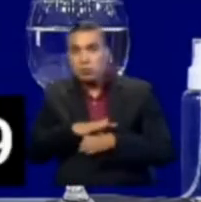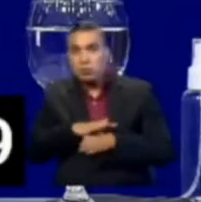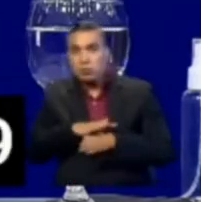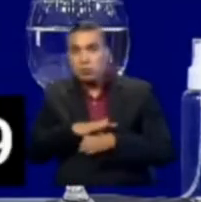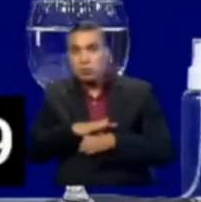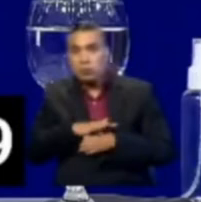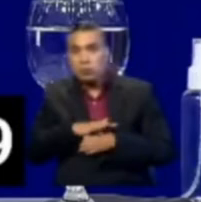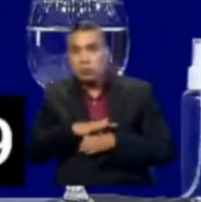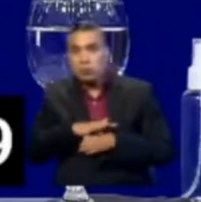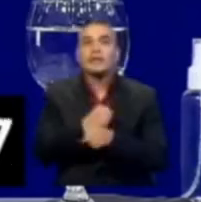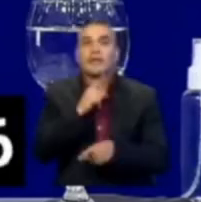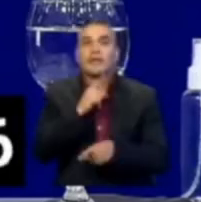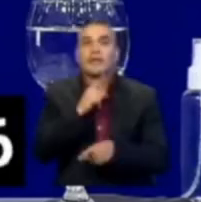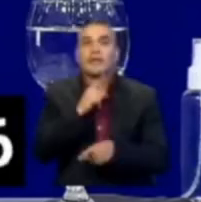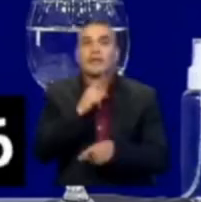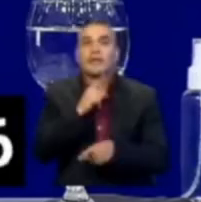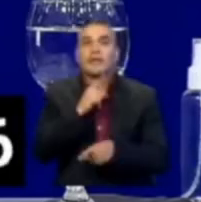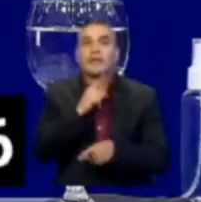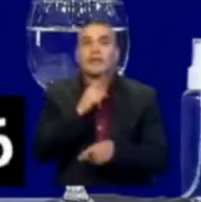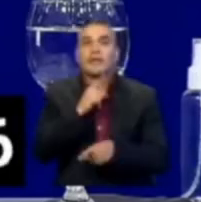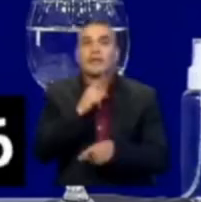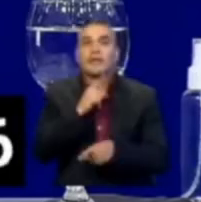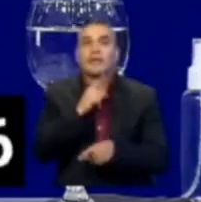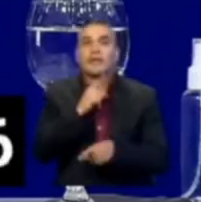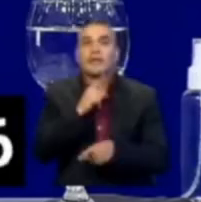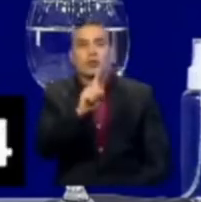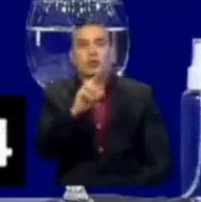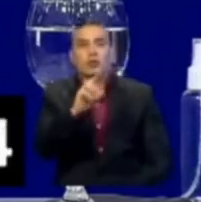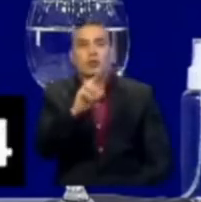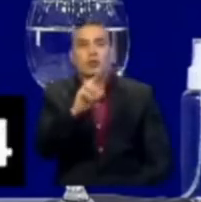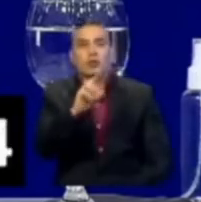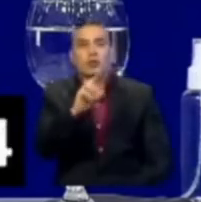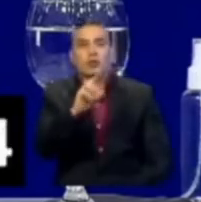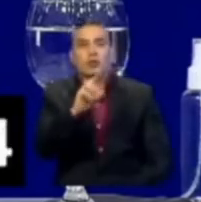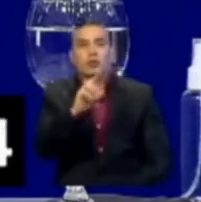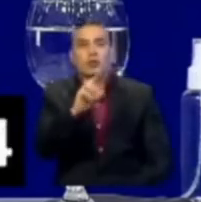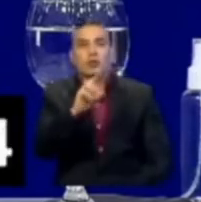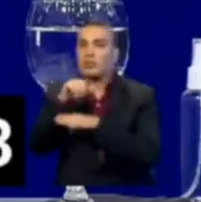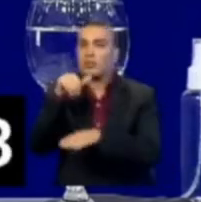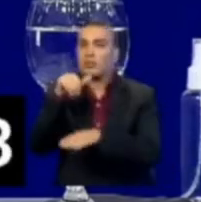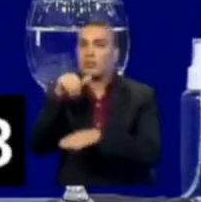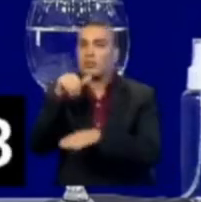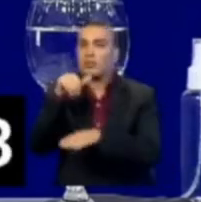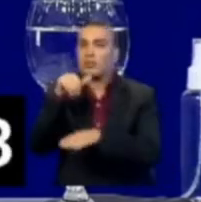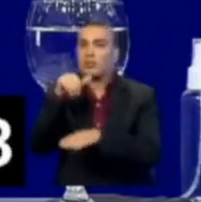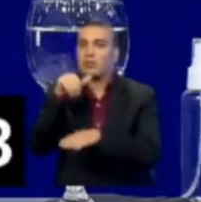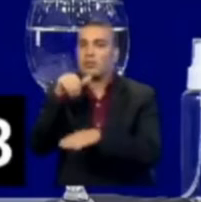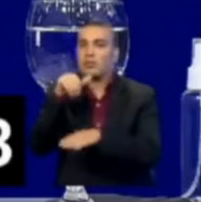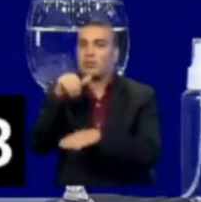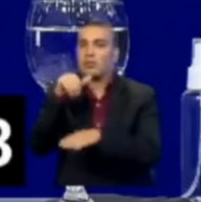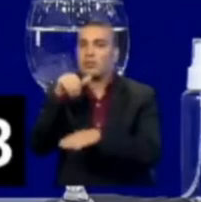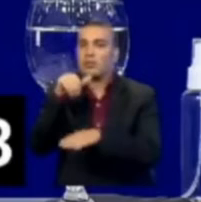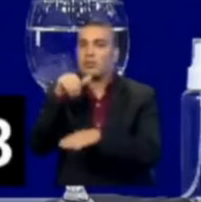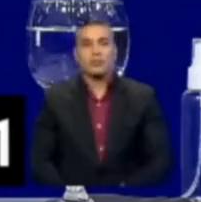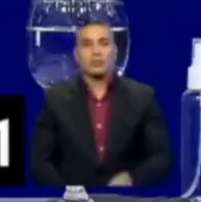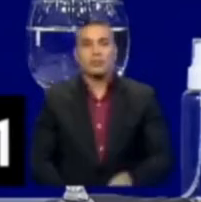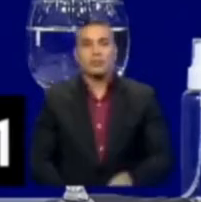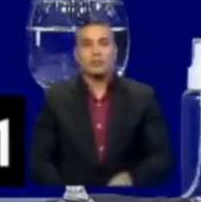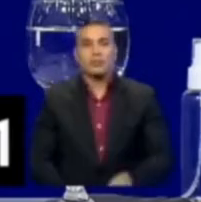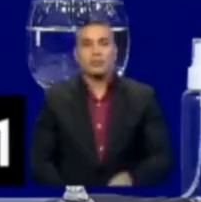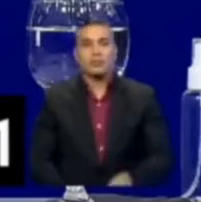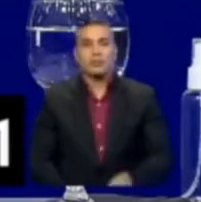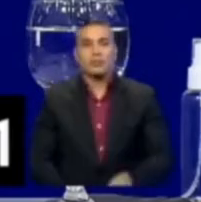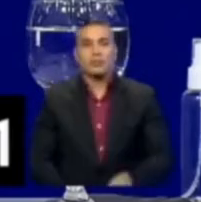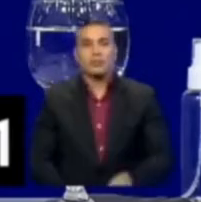hacer realidad lo que dice el artículo 1 de la Constitución de la República del Ecuador, esa de construir un